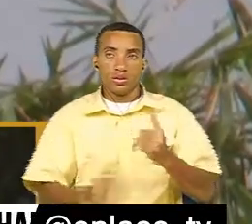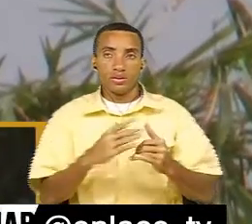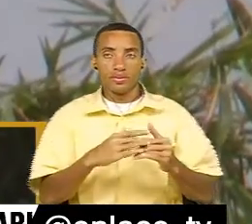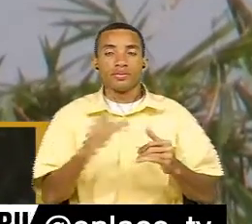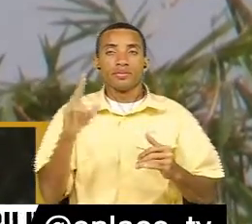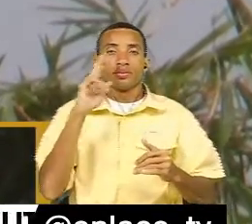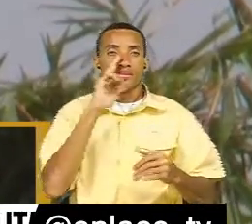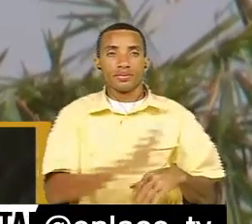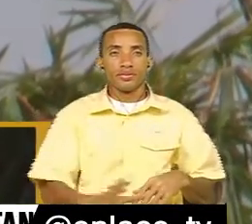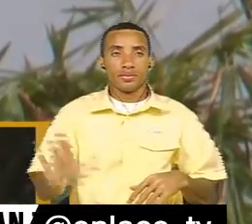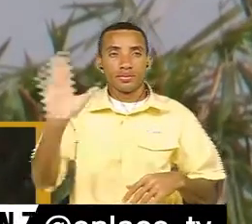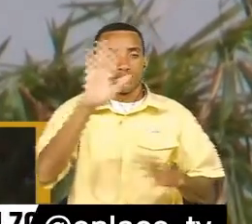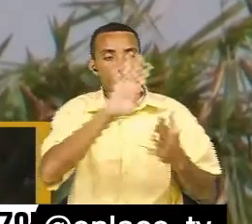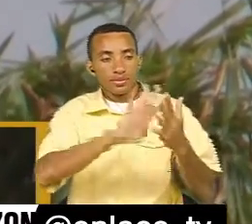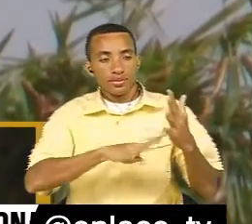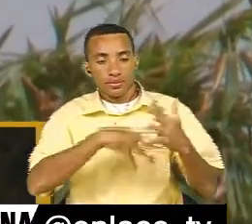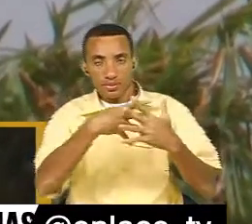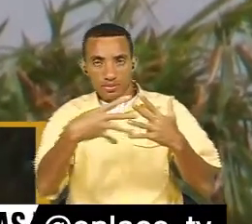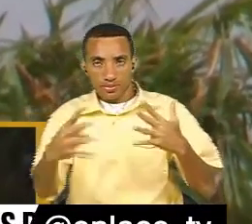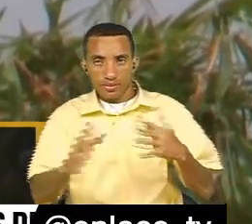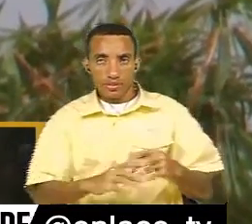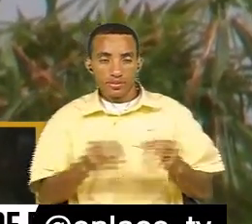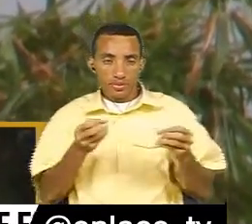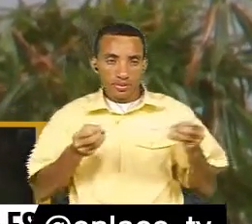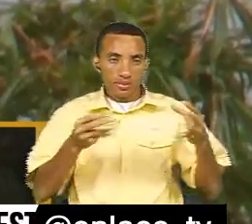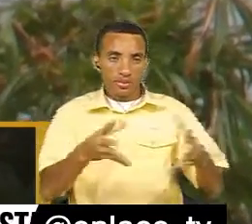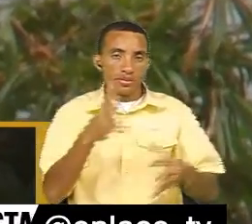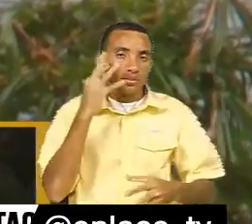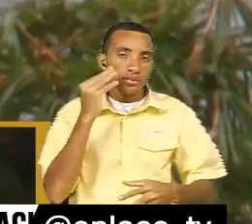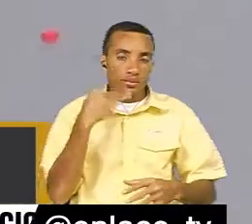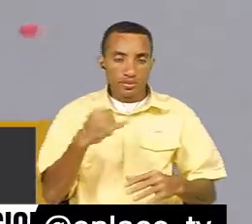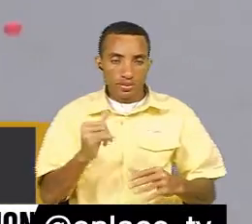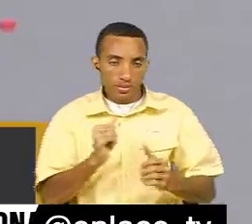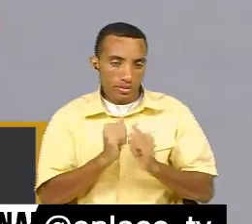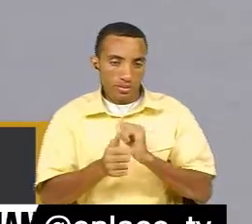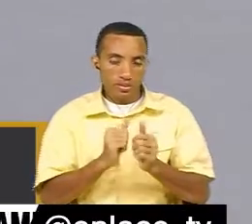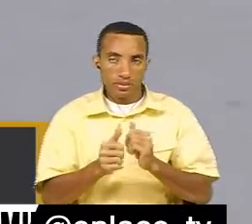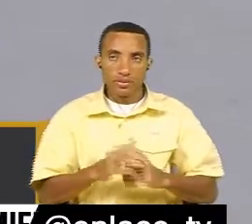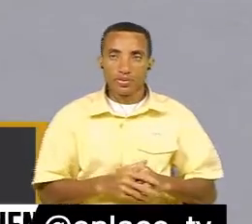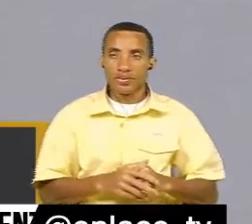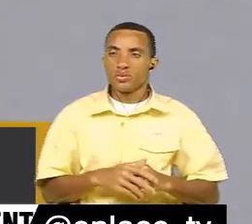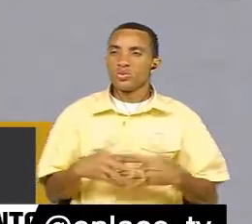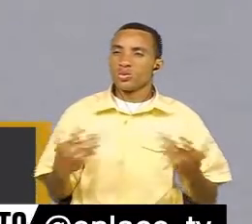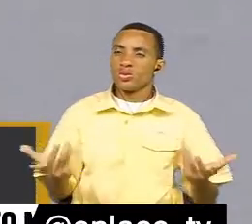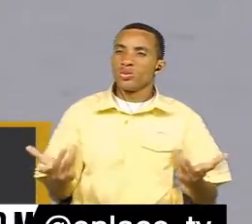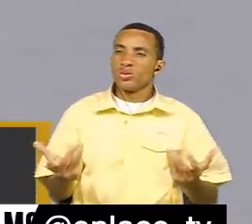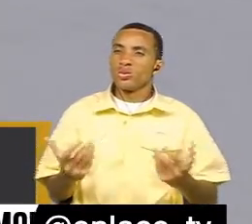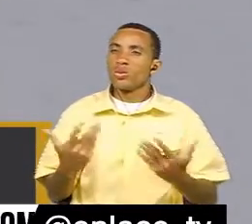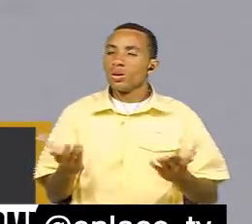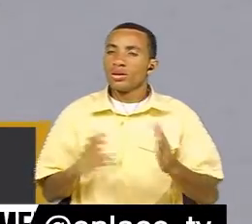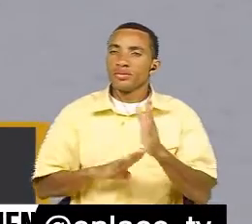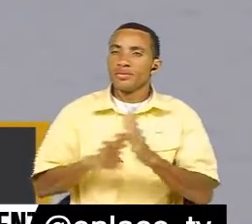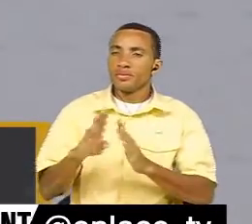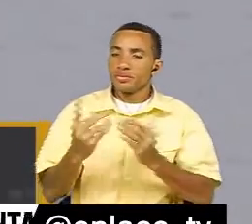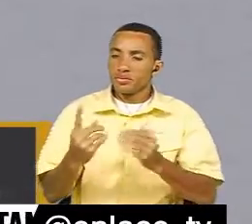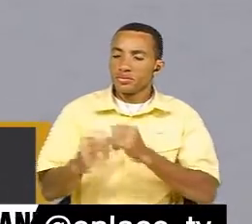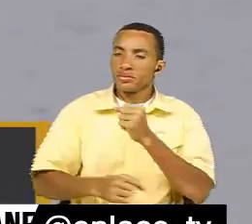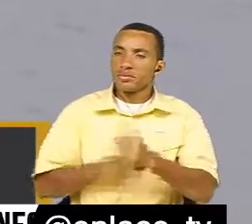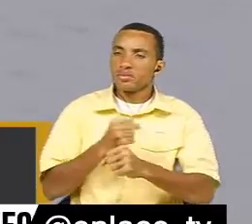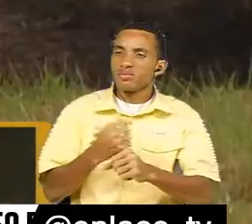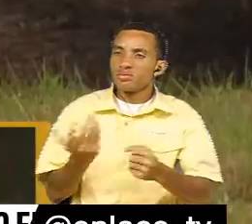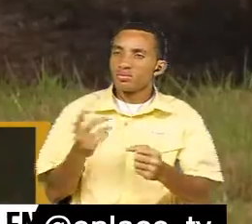nacional. Esperamos darle y aportar la experiencia a nuestros atletas que vienen del semillero. Bueno, ¿cómo van esos atletas? ¿Qué rendimiento ha habido este año? Bueno, pues